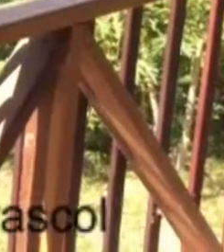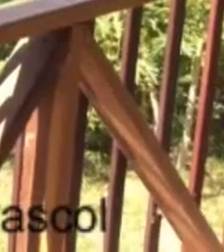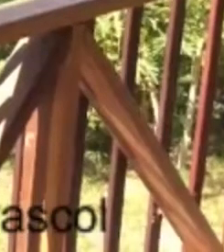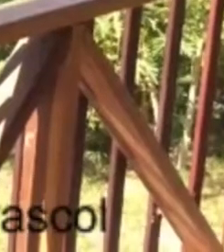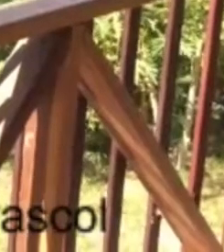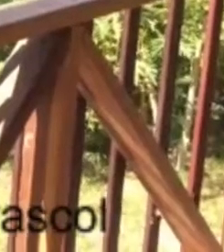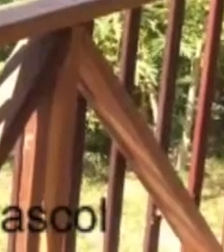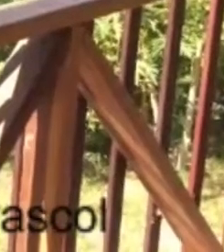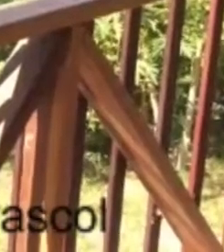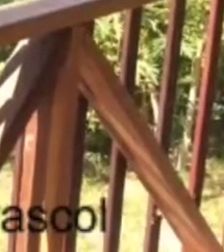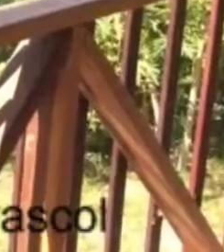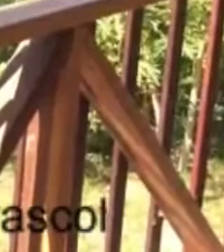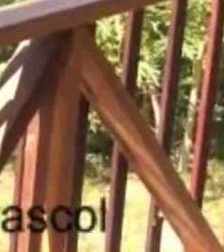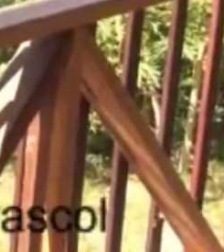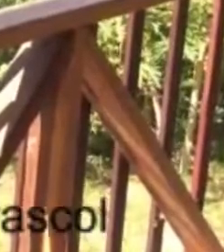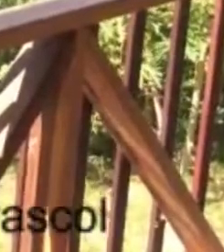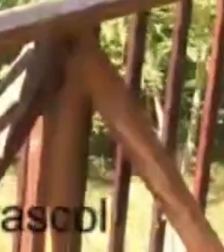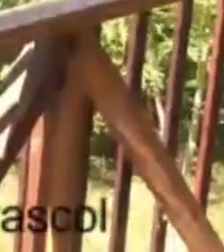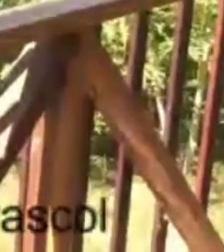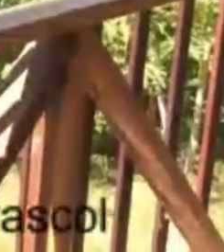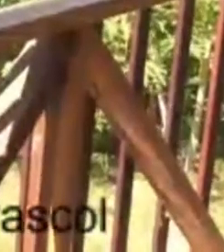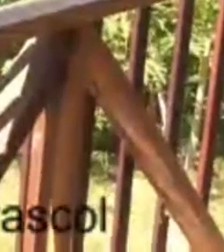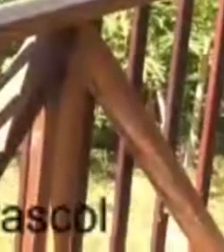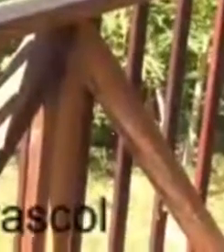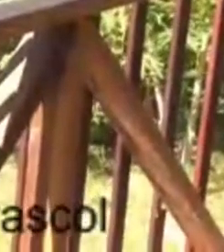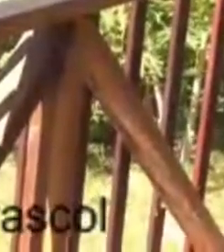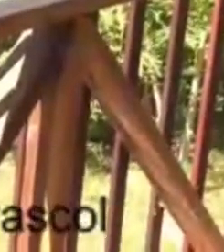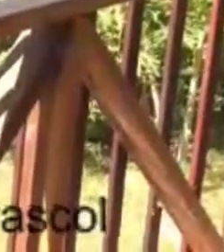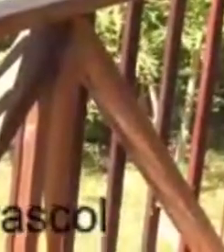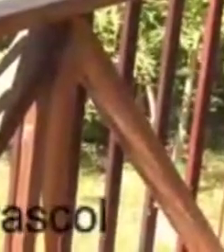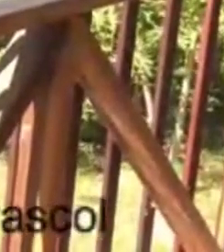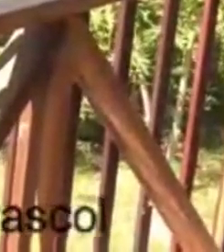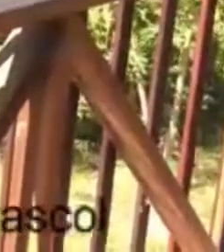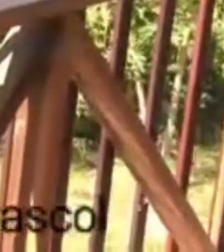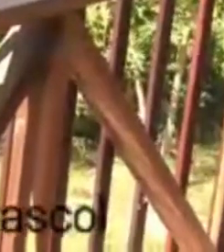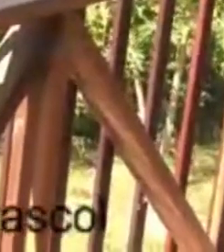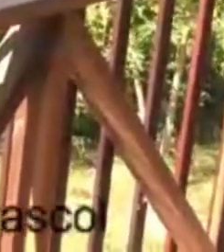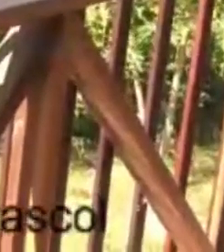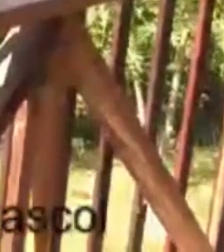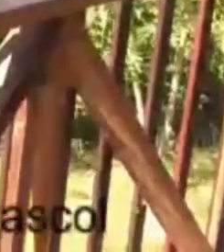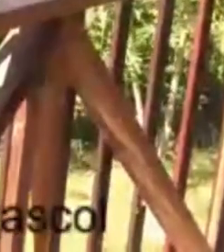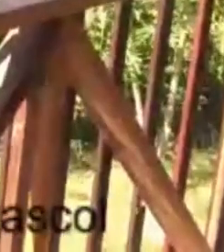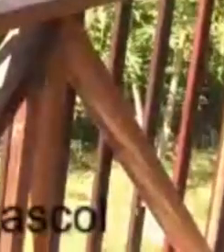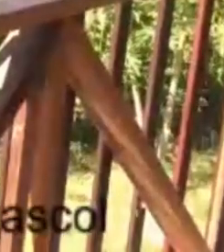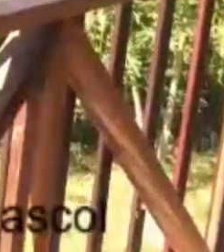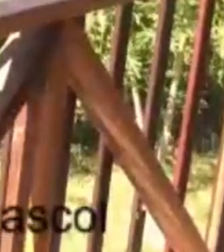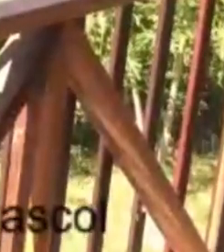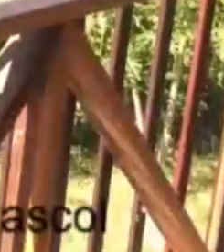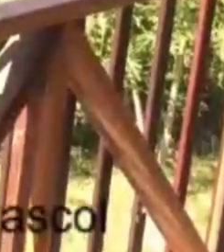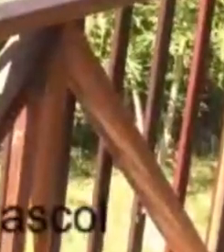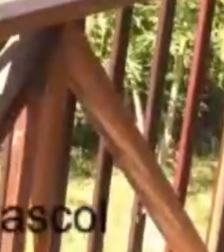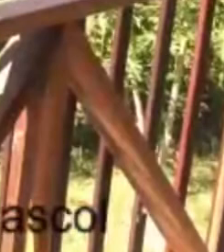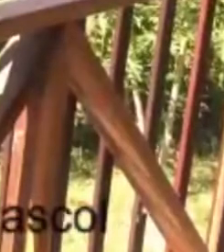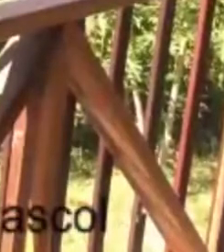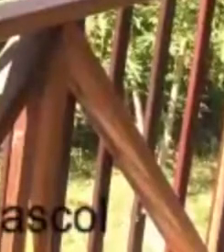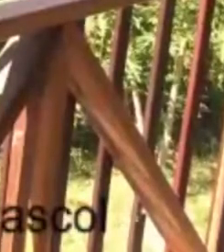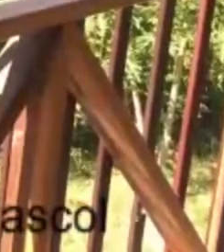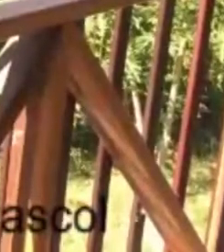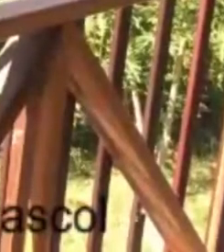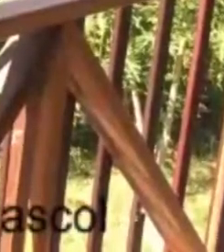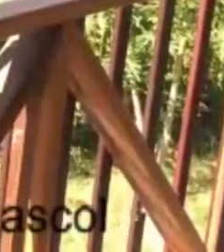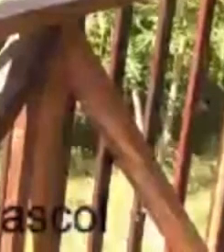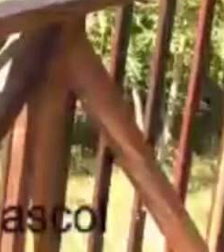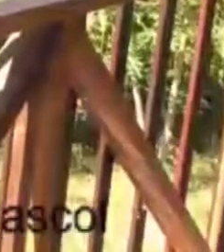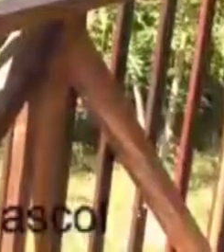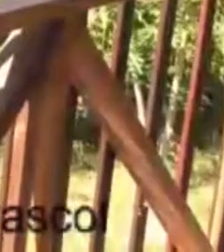Hola, mi nombre es Yolaisa Ortiz Díaz y soy la fundadora de Nativas. El día de hoy quiero contarles que la piel es el órgano más extenso de nuestro cuerpo y al ser